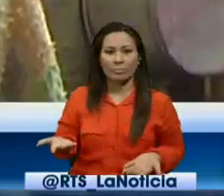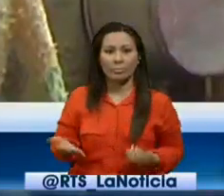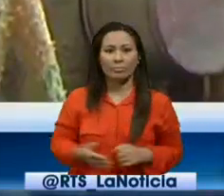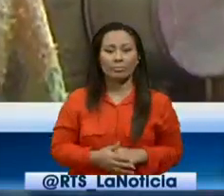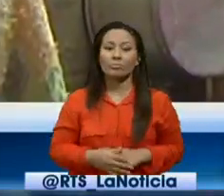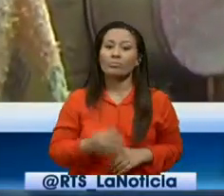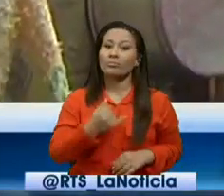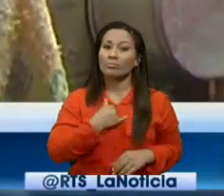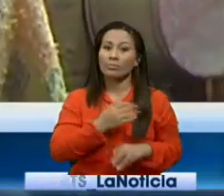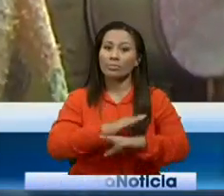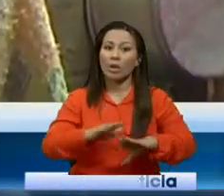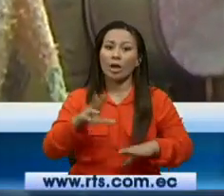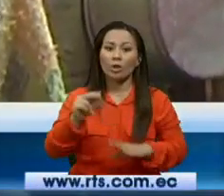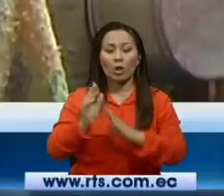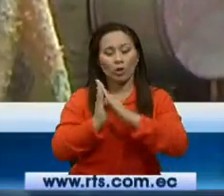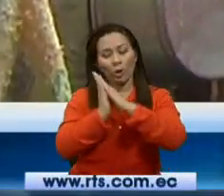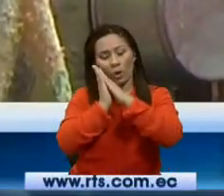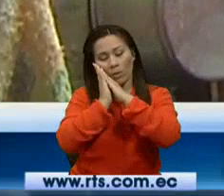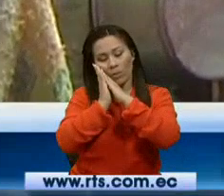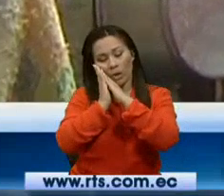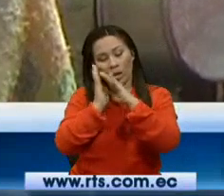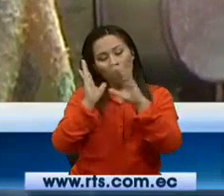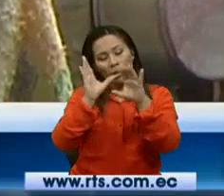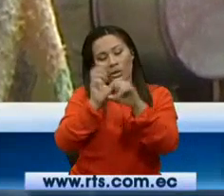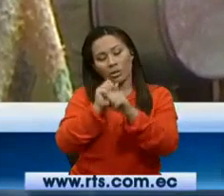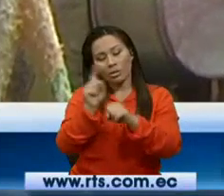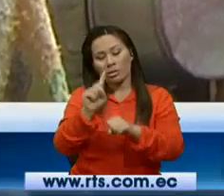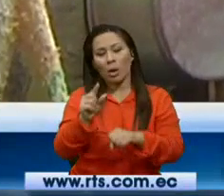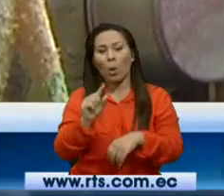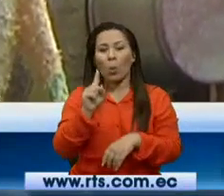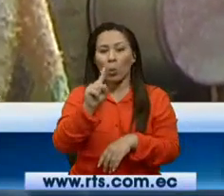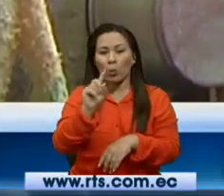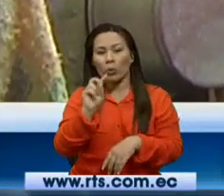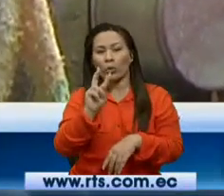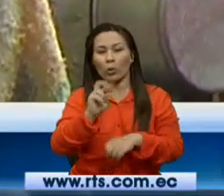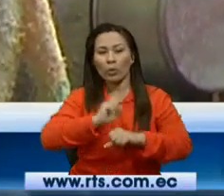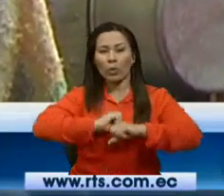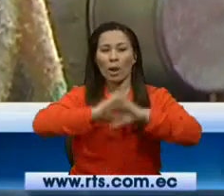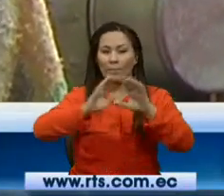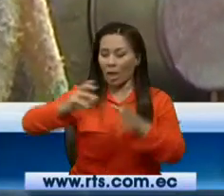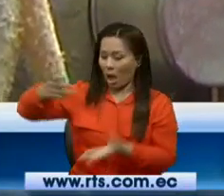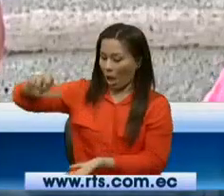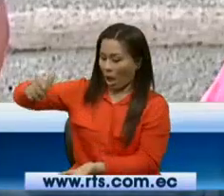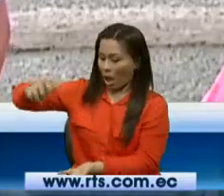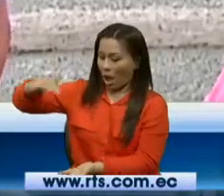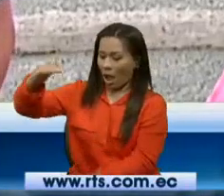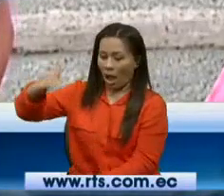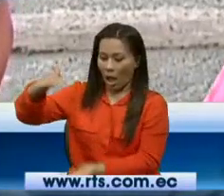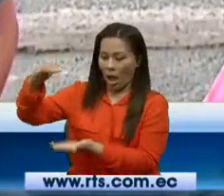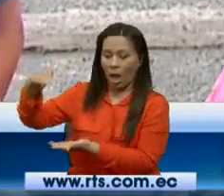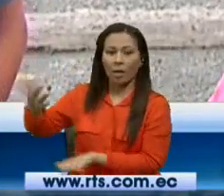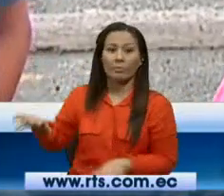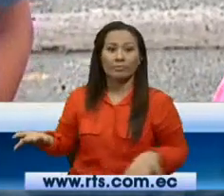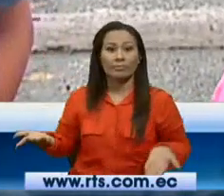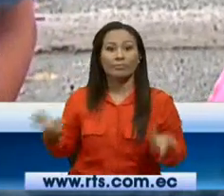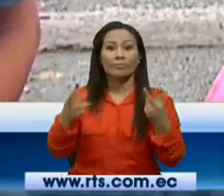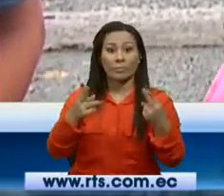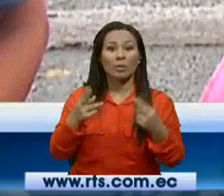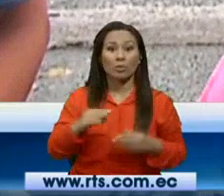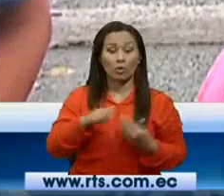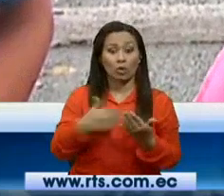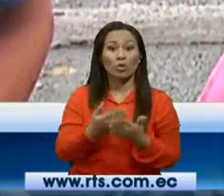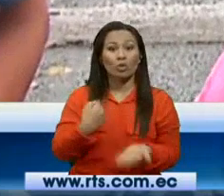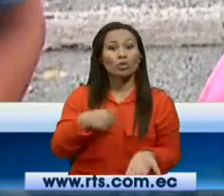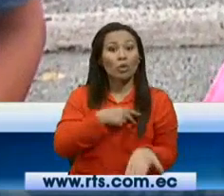dormir correctamente la noche, sino que levantarse 1 o 2 de la mañana, llenar los tanquecitos. Sí mismo, como estamos al día en nuestras